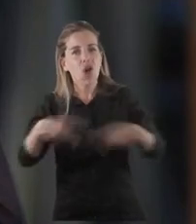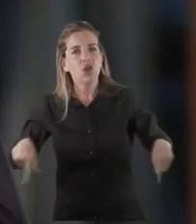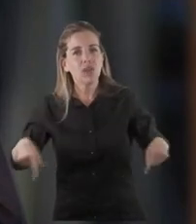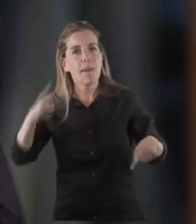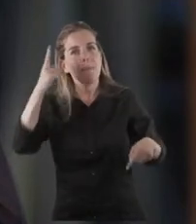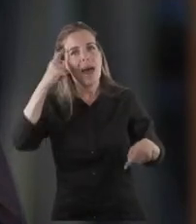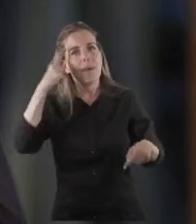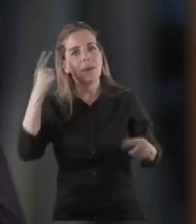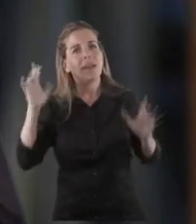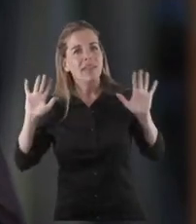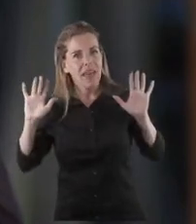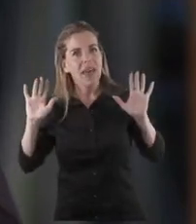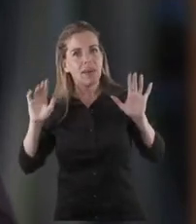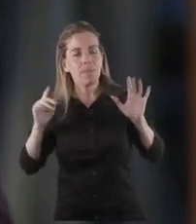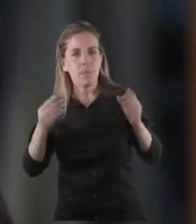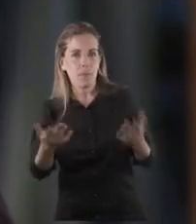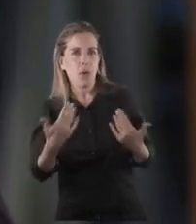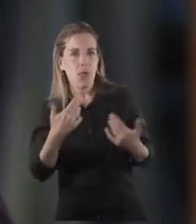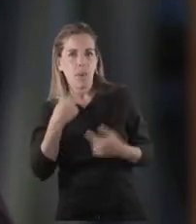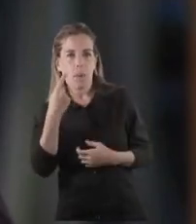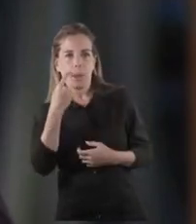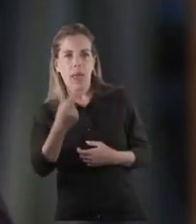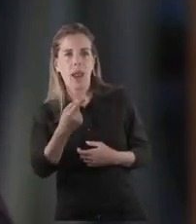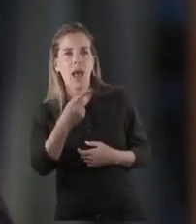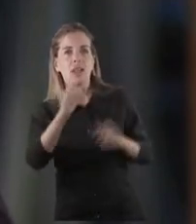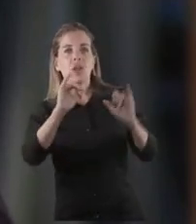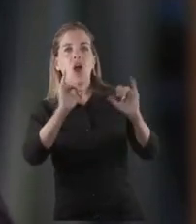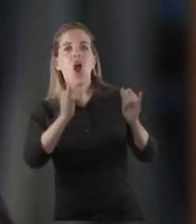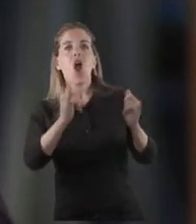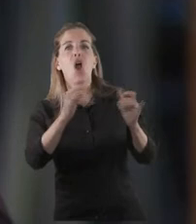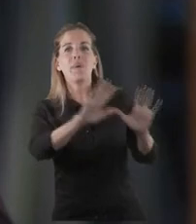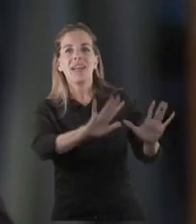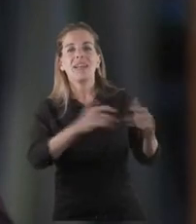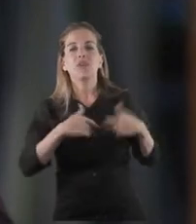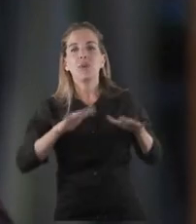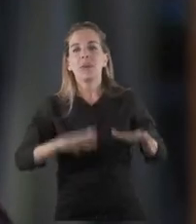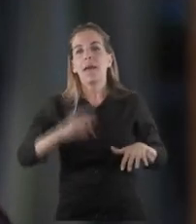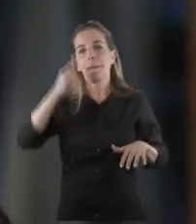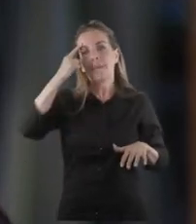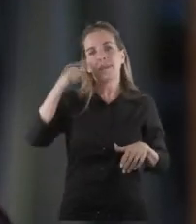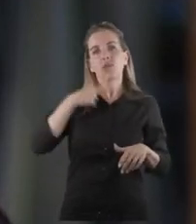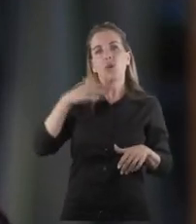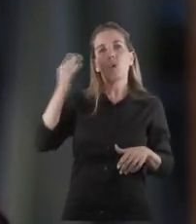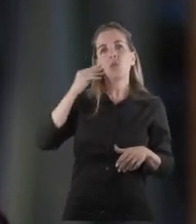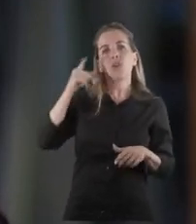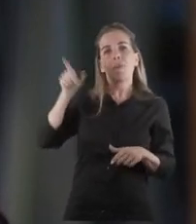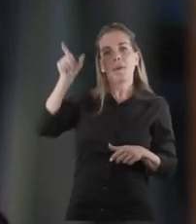tenemos que aprender mucho de nuestros jóvenes. Y yo estaba pensando y lo escuchaba a usted y digo,